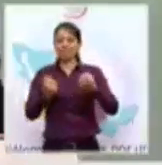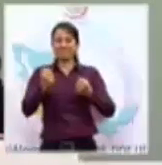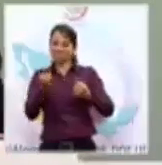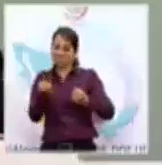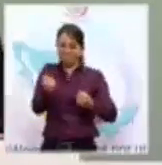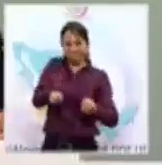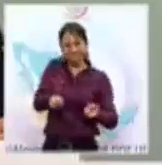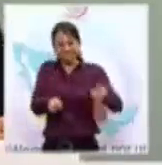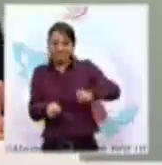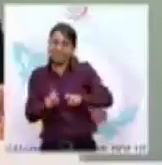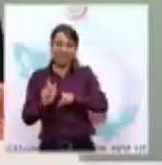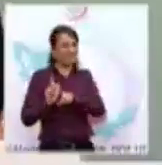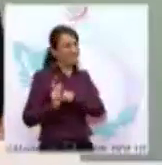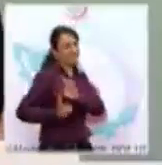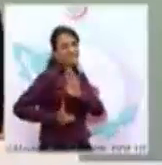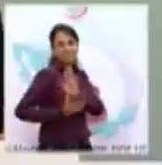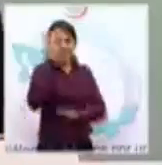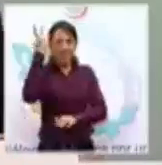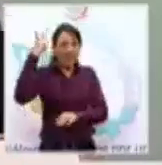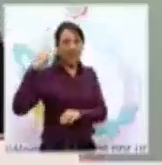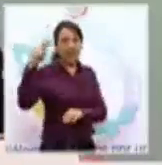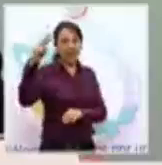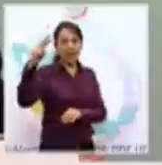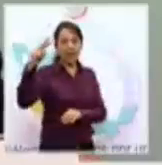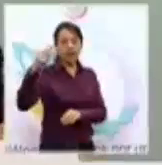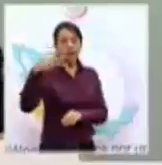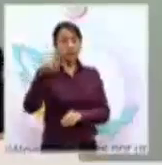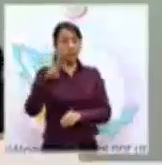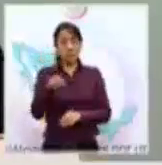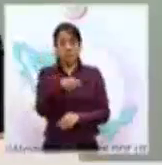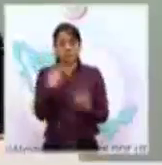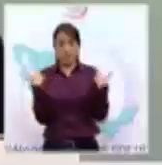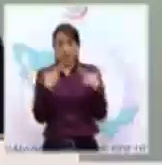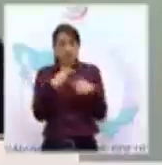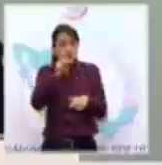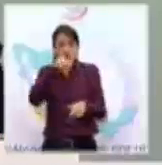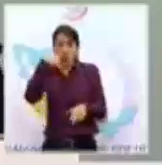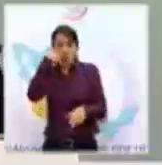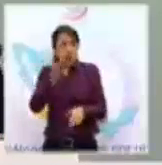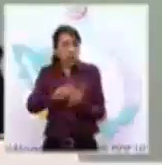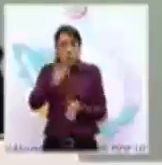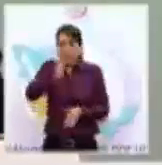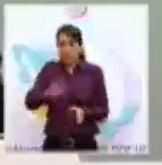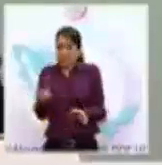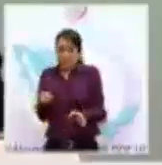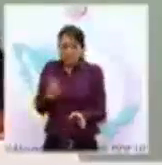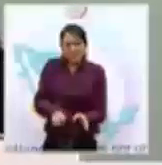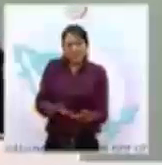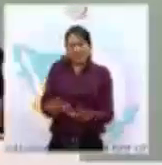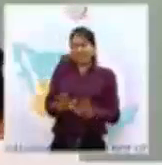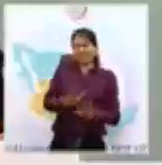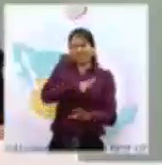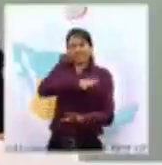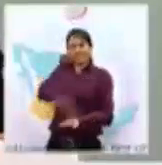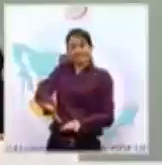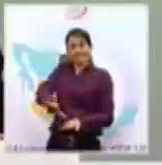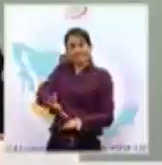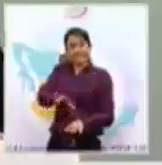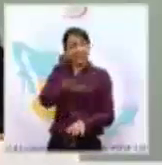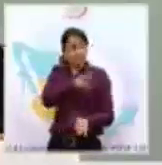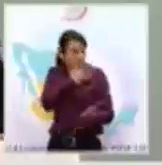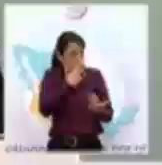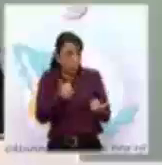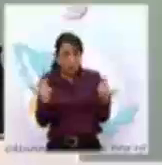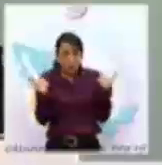maestros no va a ir a ningún lado. Y esos nos pueden gustar más, menos, algunos seguro. Hay un montón de maestros